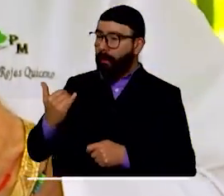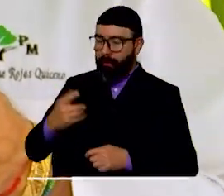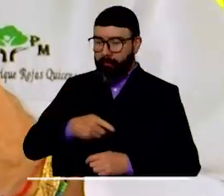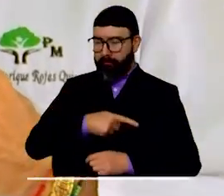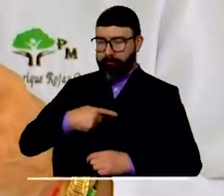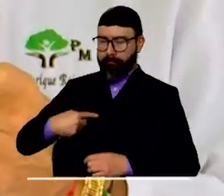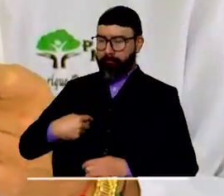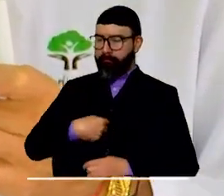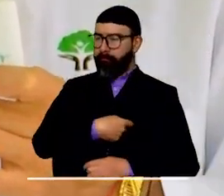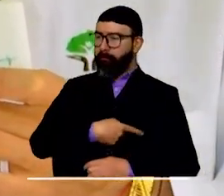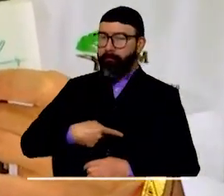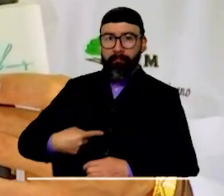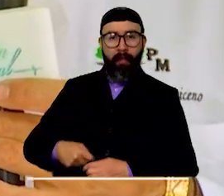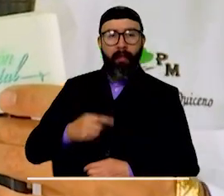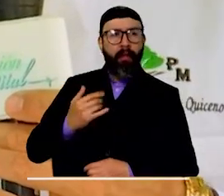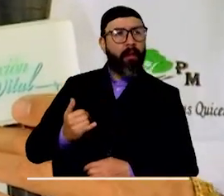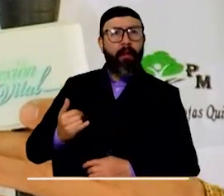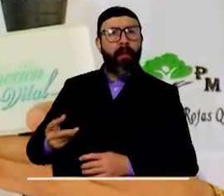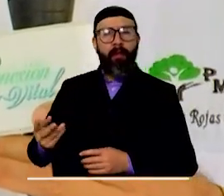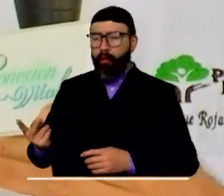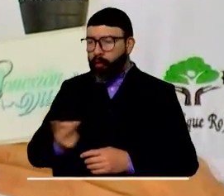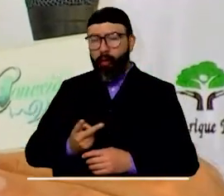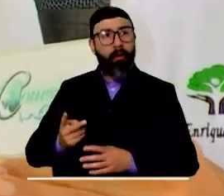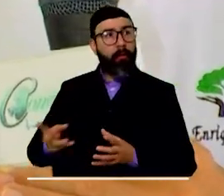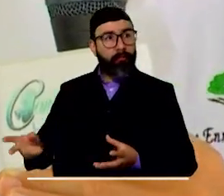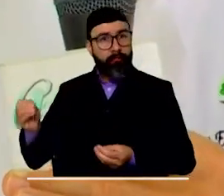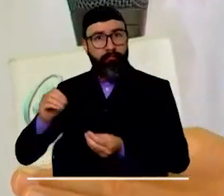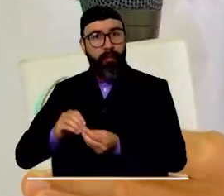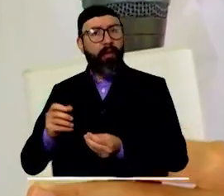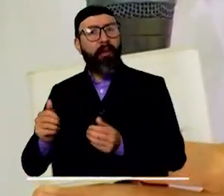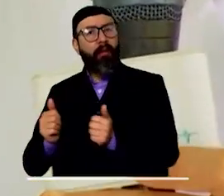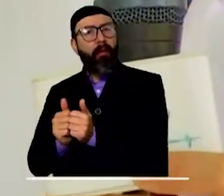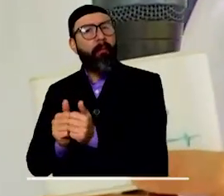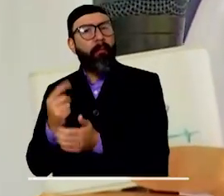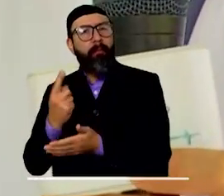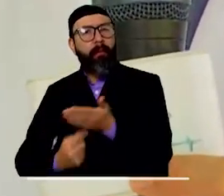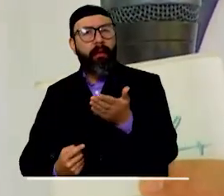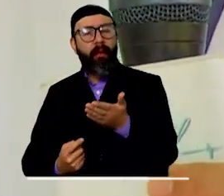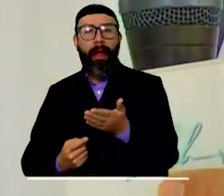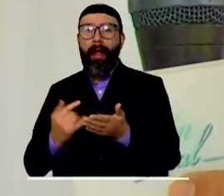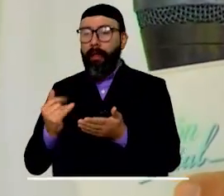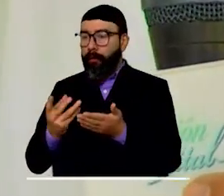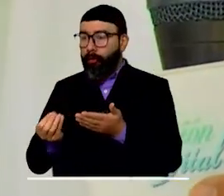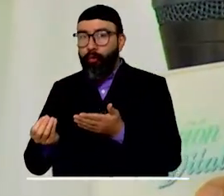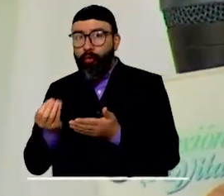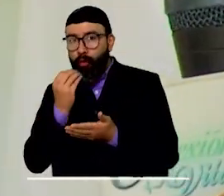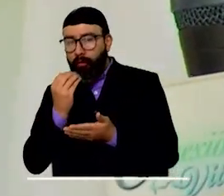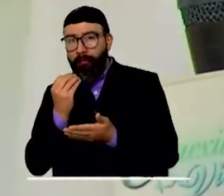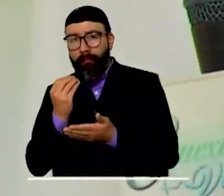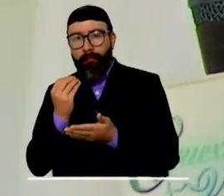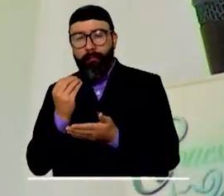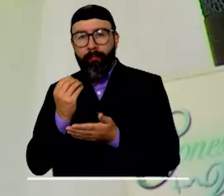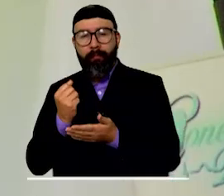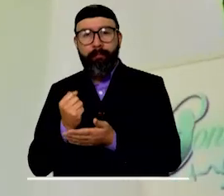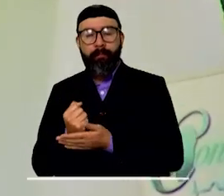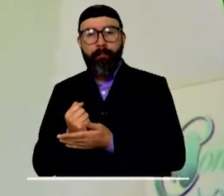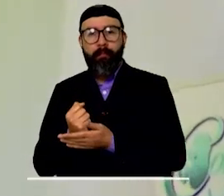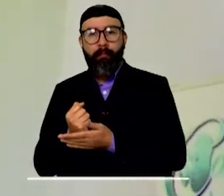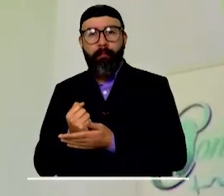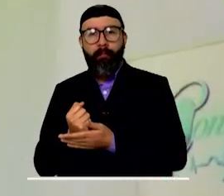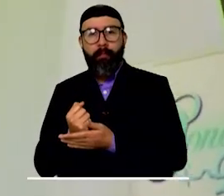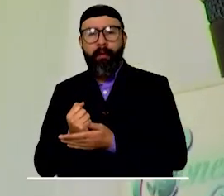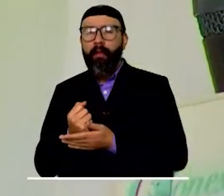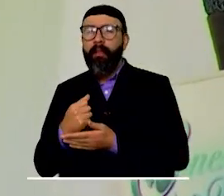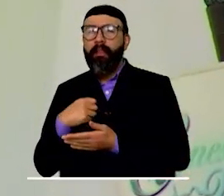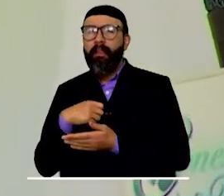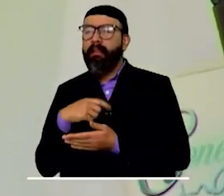su conjunto, esto va acompañado obviamente de una alimentación que tiene